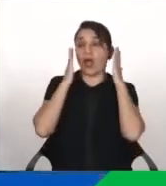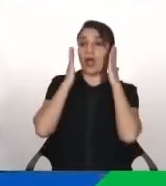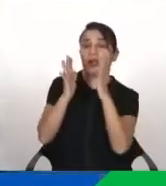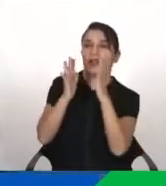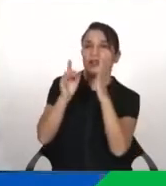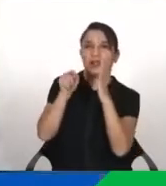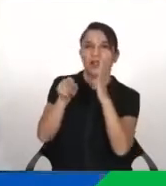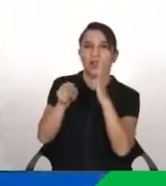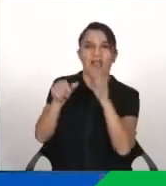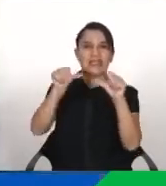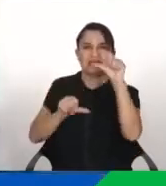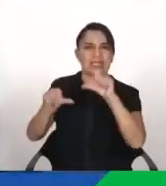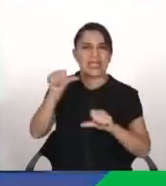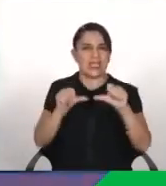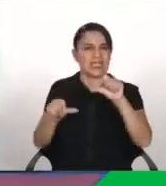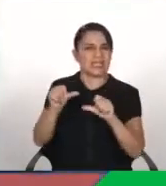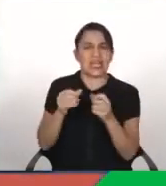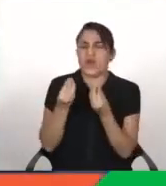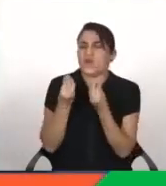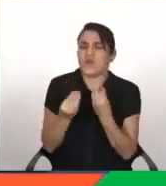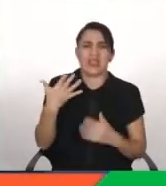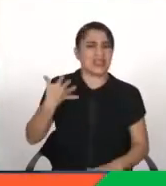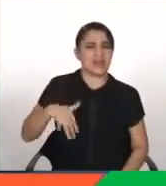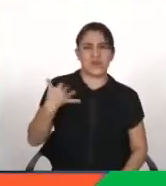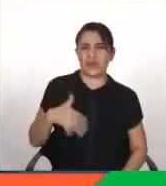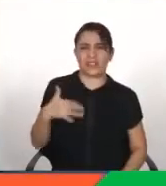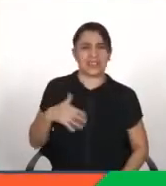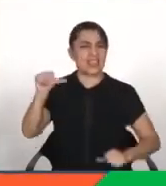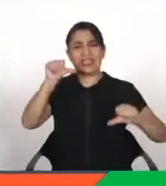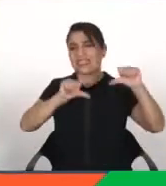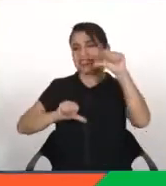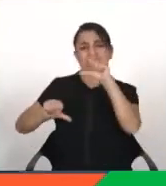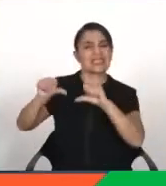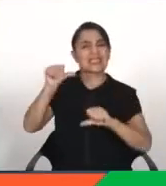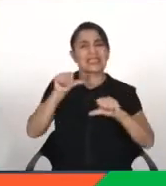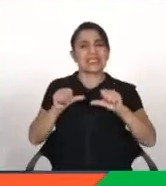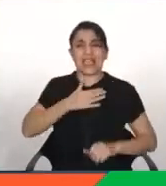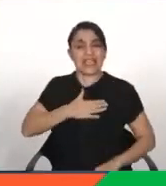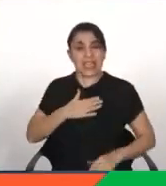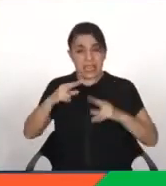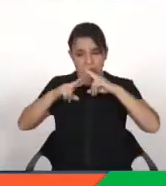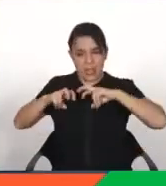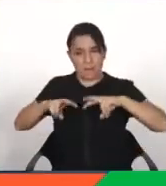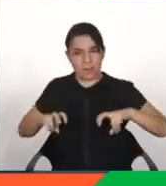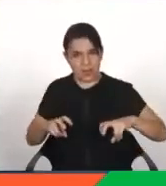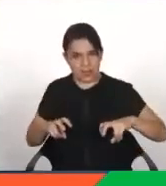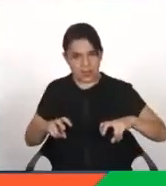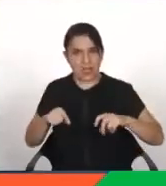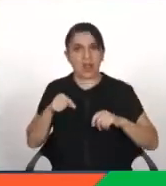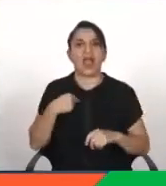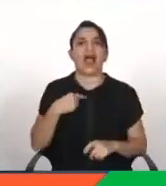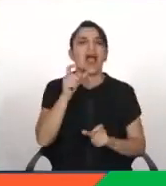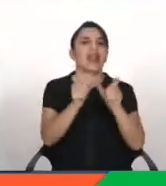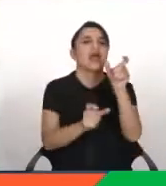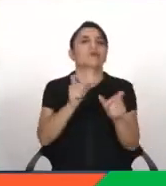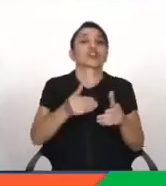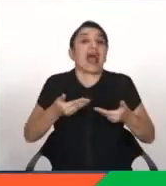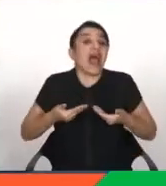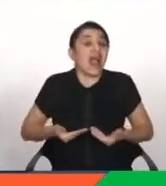pues, de la increíble y enorme importancia que tiene la ciencia y que tiene investigar. Ahora es cuando la gente se está empezando a dar cuenta de